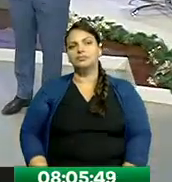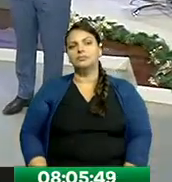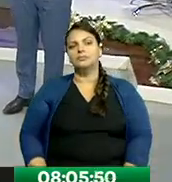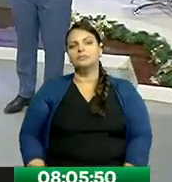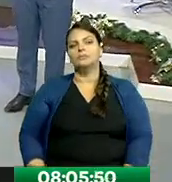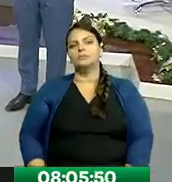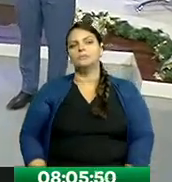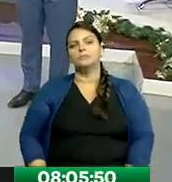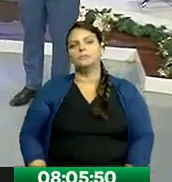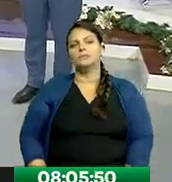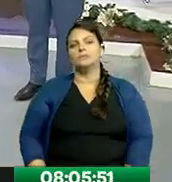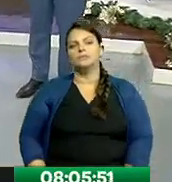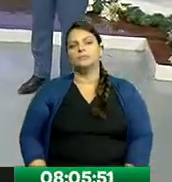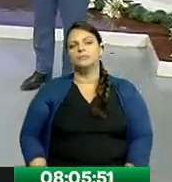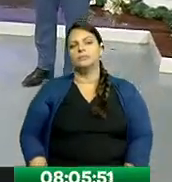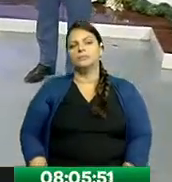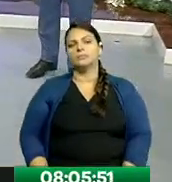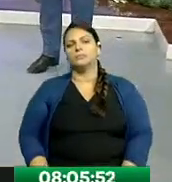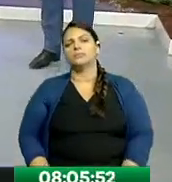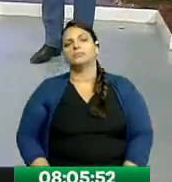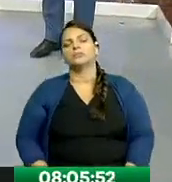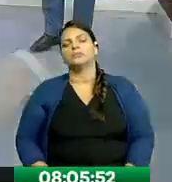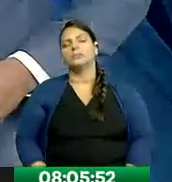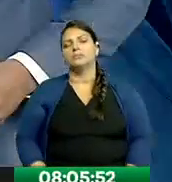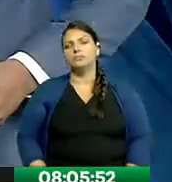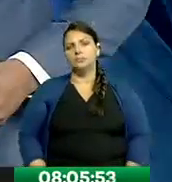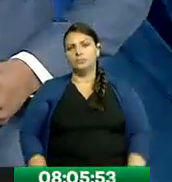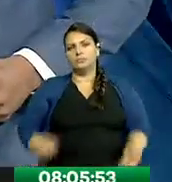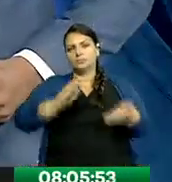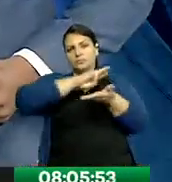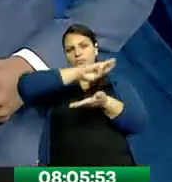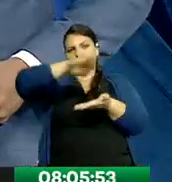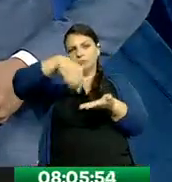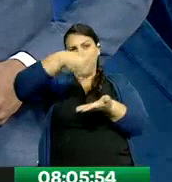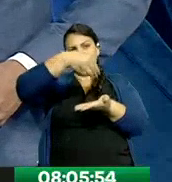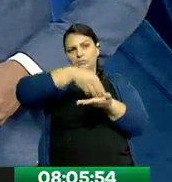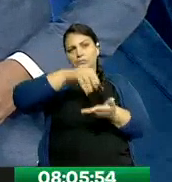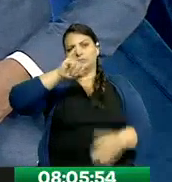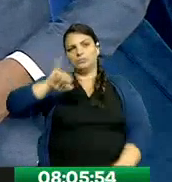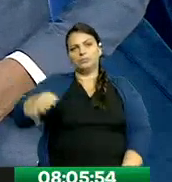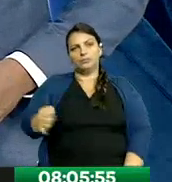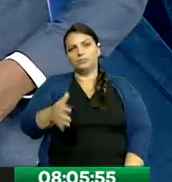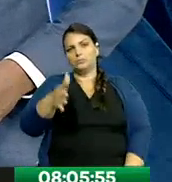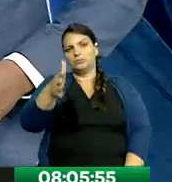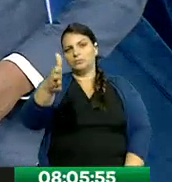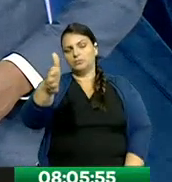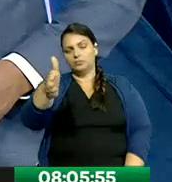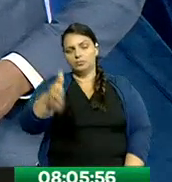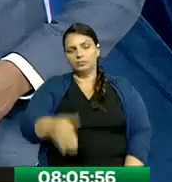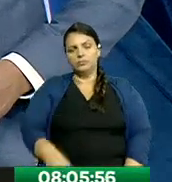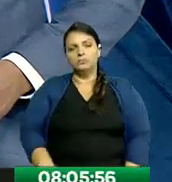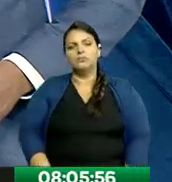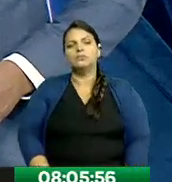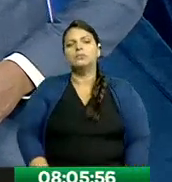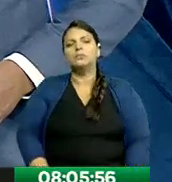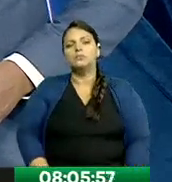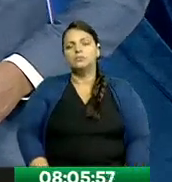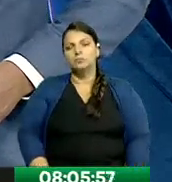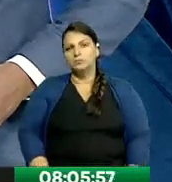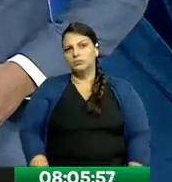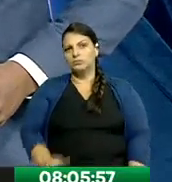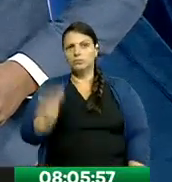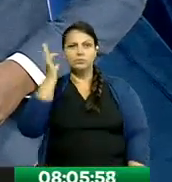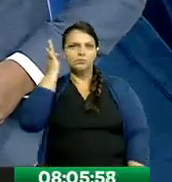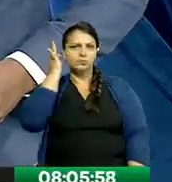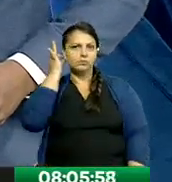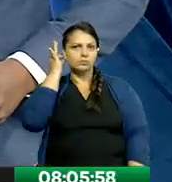Y un nuevo caso de femicidio se registró en Manabí. El hecho ocurrió la noche del fin de año en el cantón Jaramijó, donde